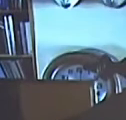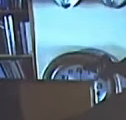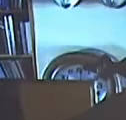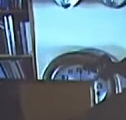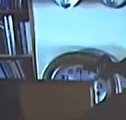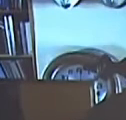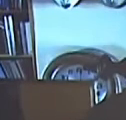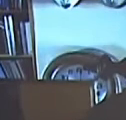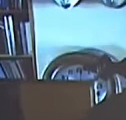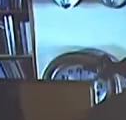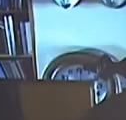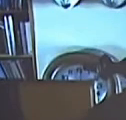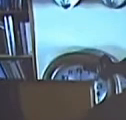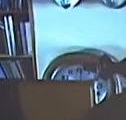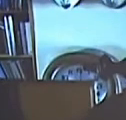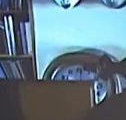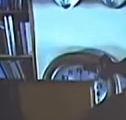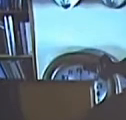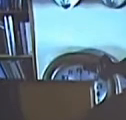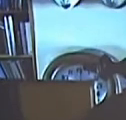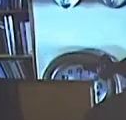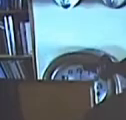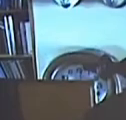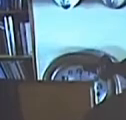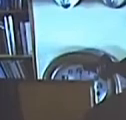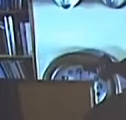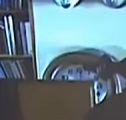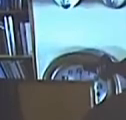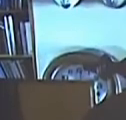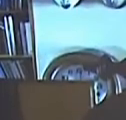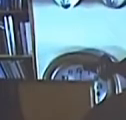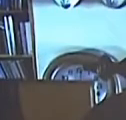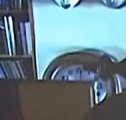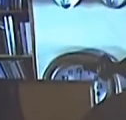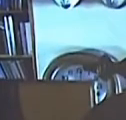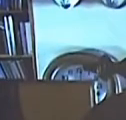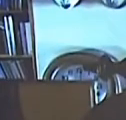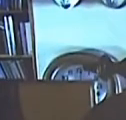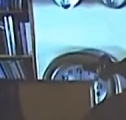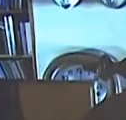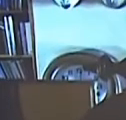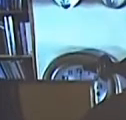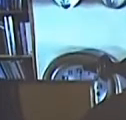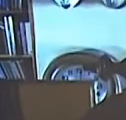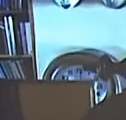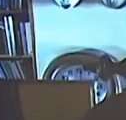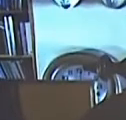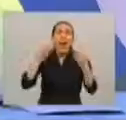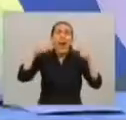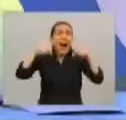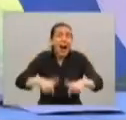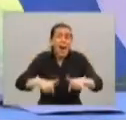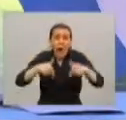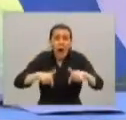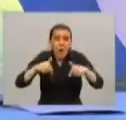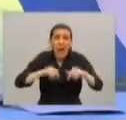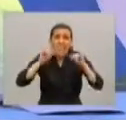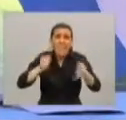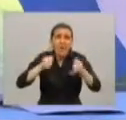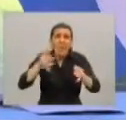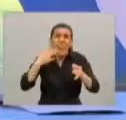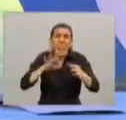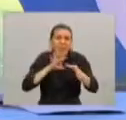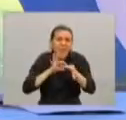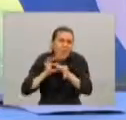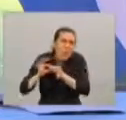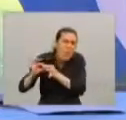por cierto, ¿no? Sí, pero tampoco podemos dejárselo todos a los infectólogos. Uh-huh. Es decir, porque los infectólogos ven una dimensión, pero quienes están viendo las